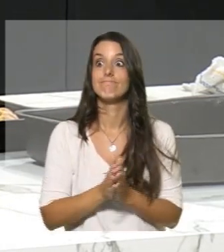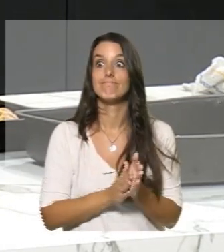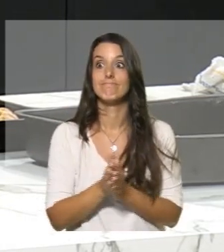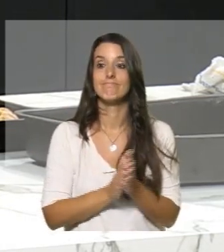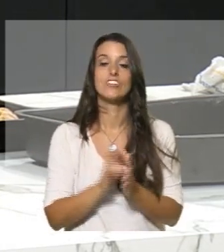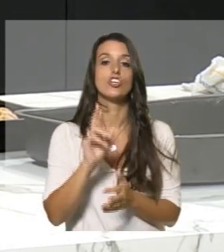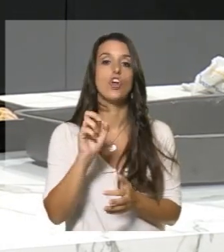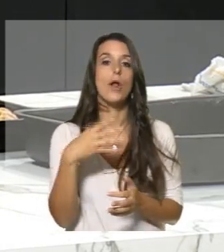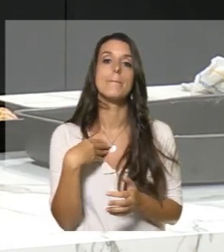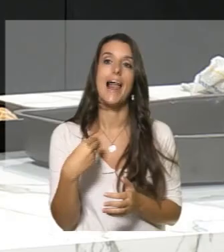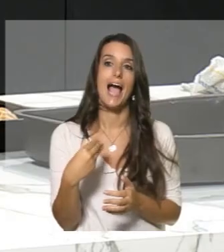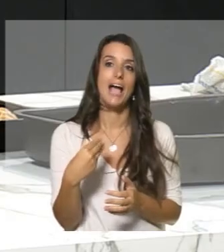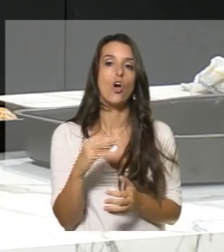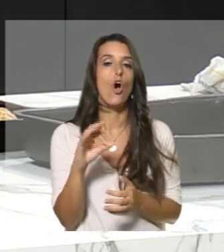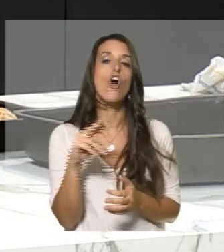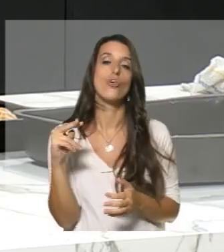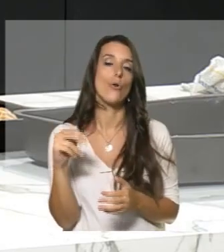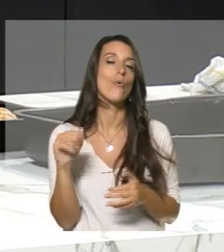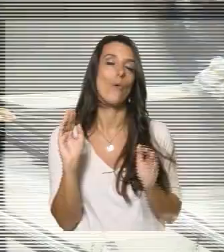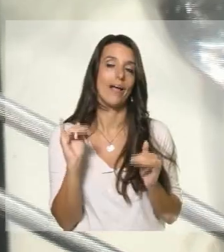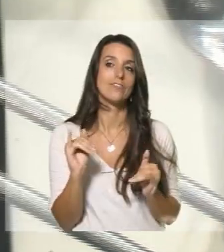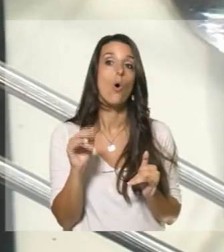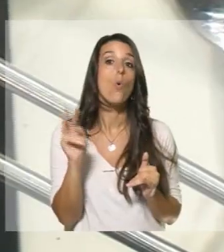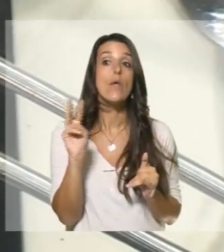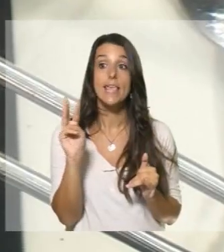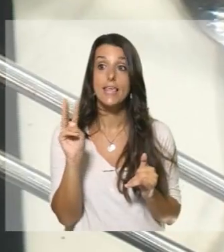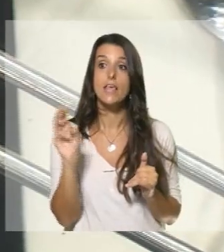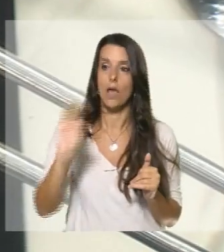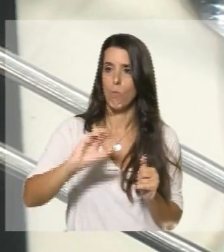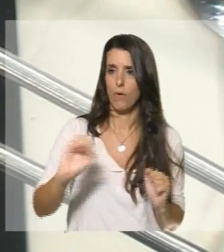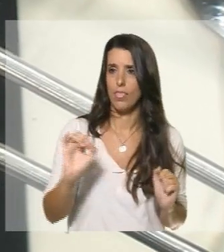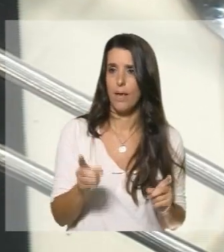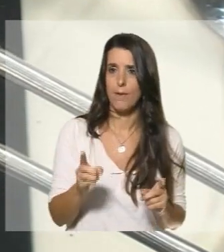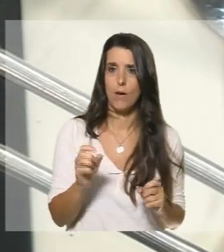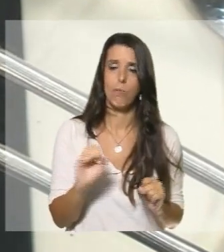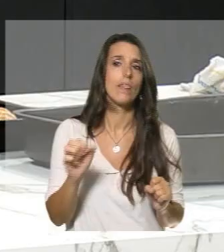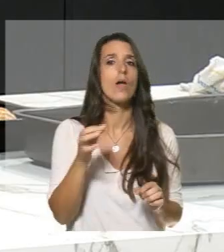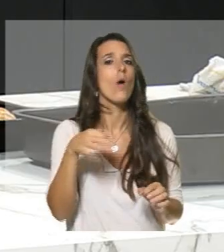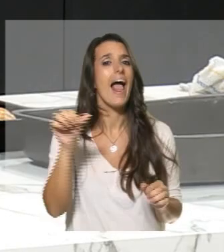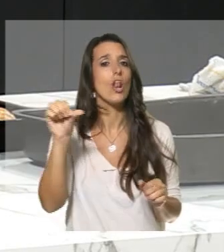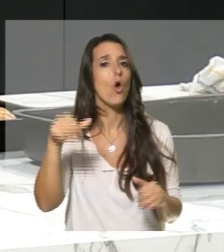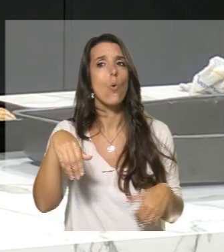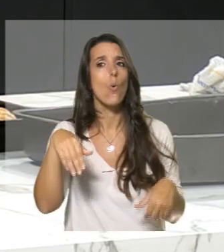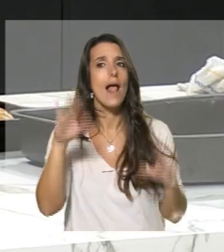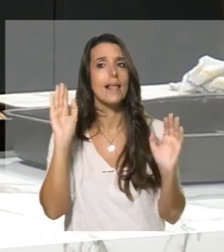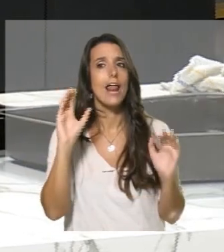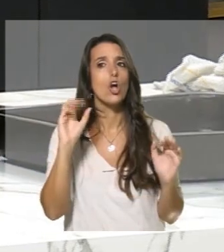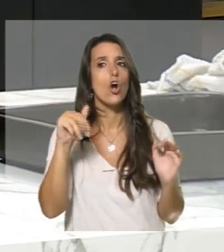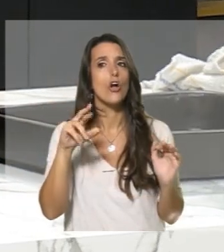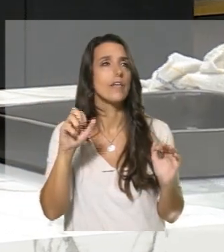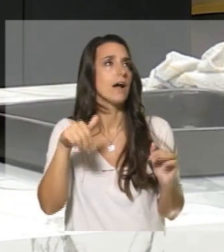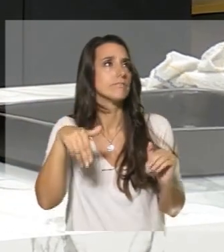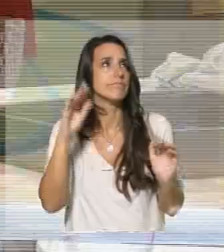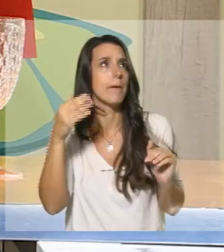Ron blanco. Ron blanco, puede ser dorado también. Pero puede ser whisky. Puede ser, le podemos poner el alcohol que tengamos. Cognac,